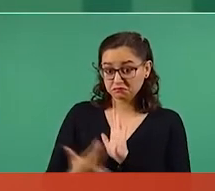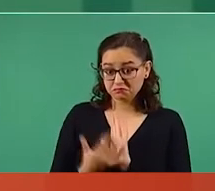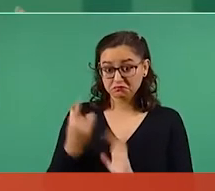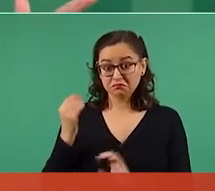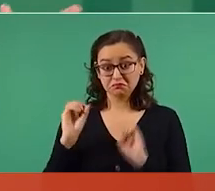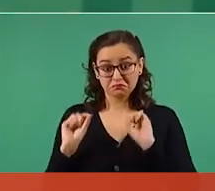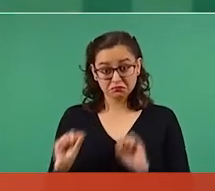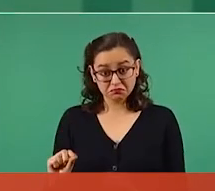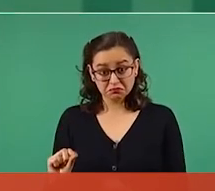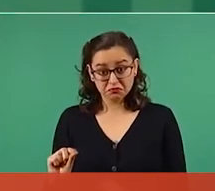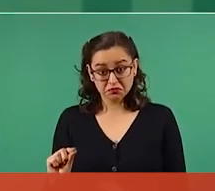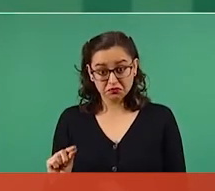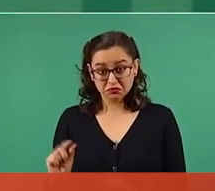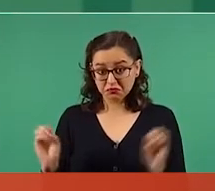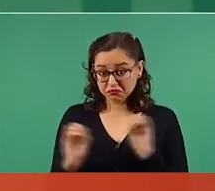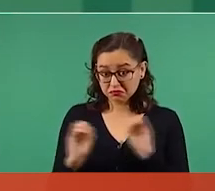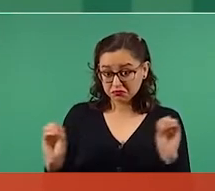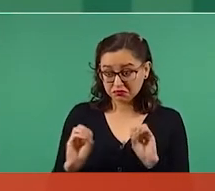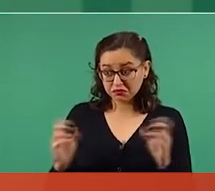renuncio,